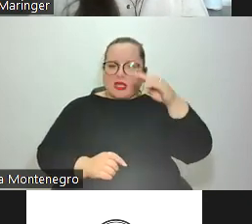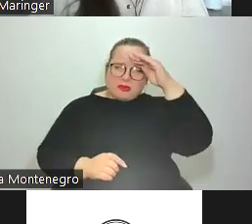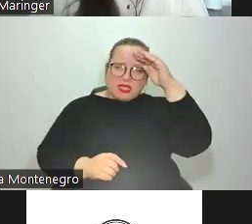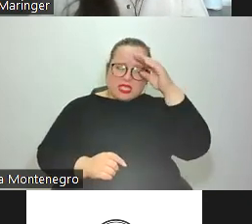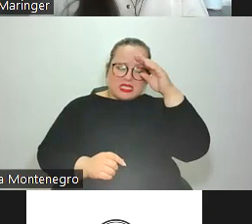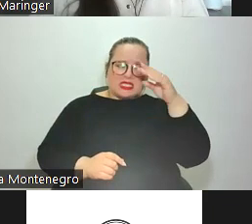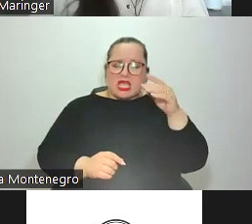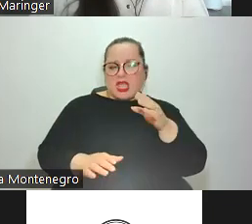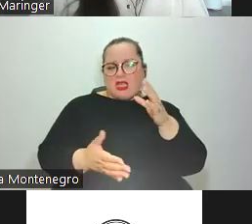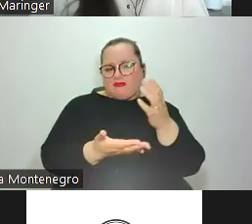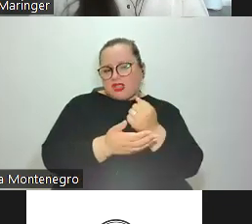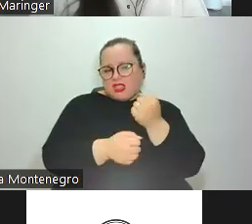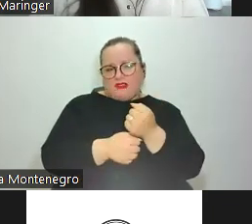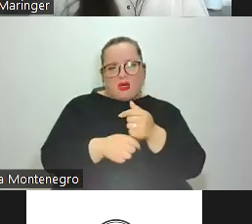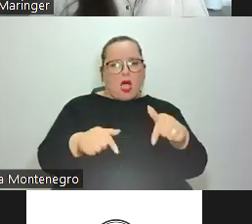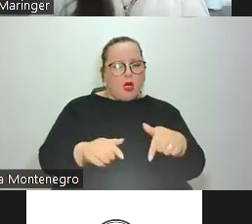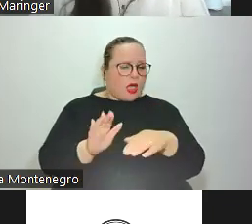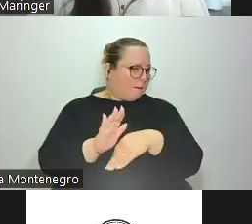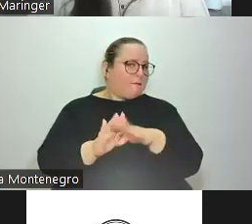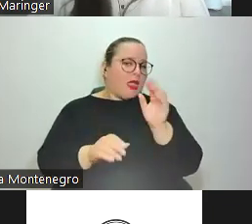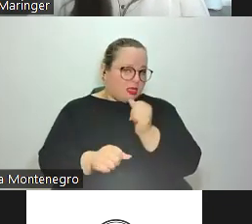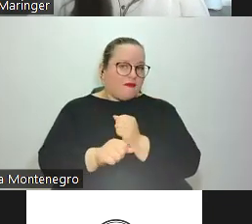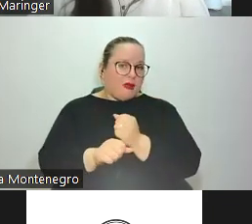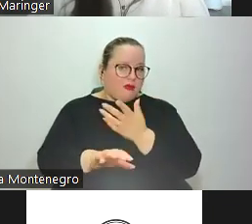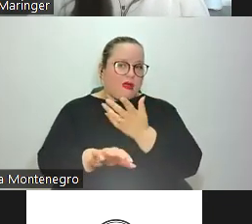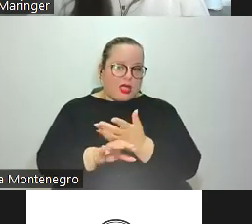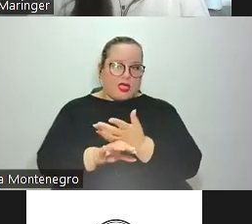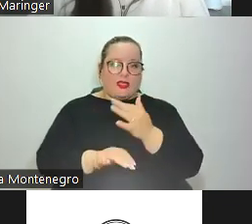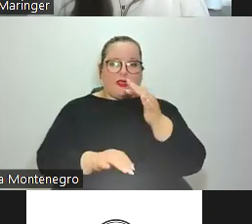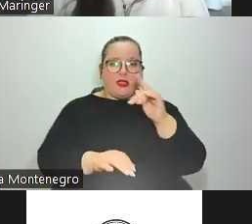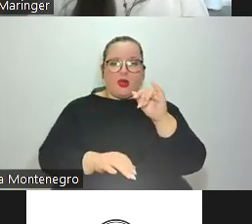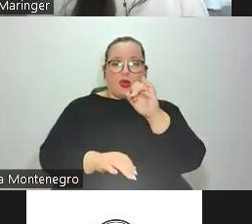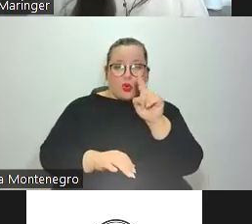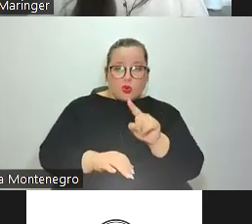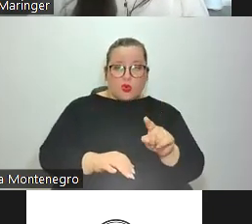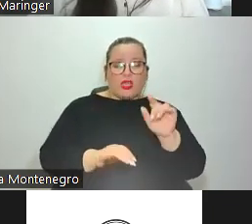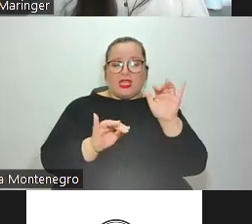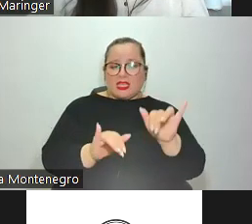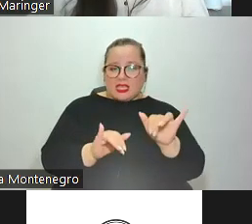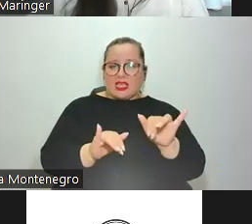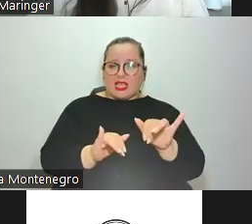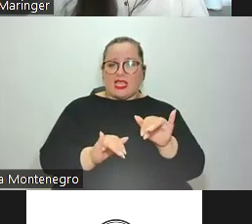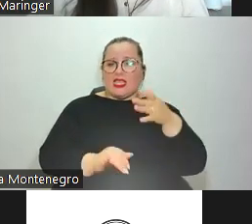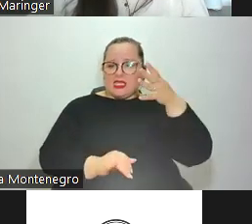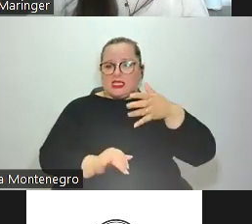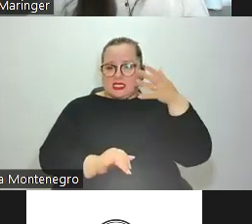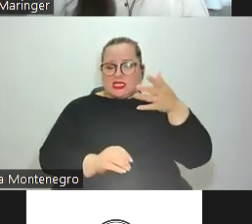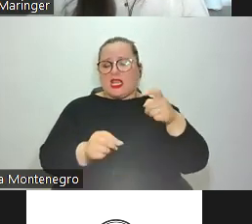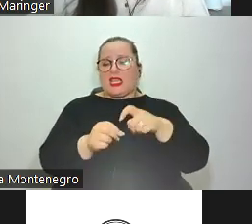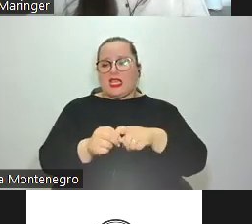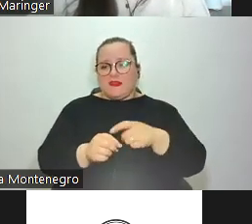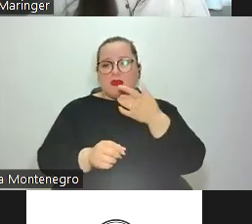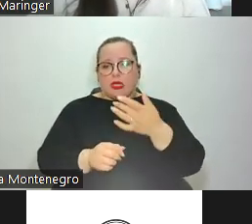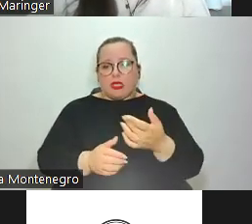egresados y titulados. Ahora mucho más. Felipe, Luis Felipe, quédate en todas las charlas que vienen, inscríbete porque vas a